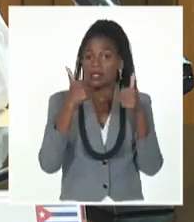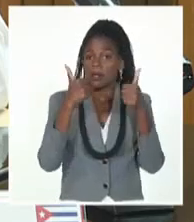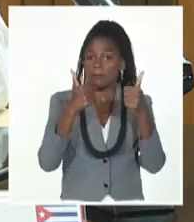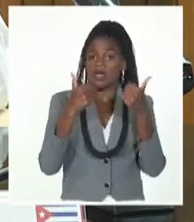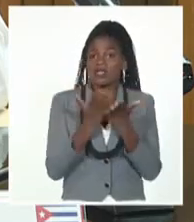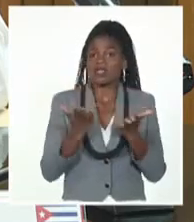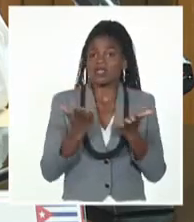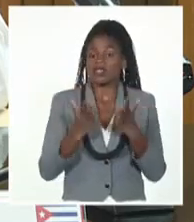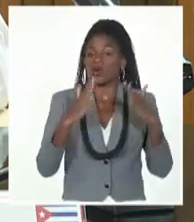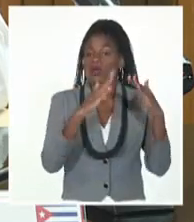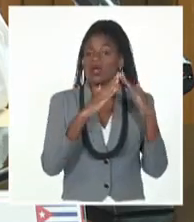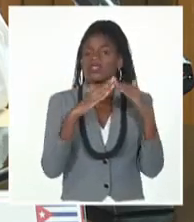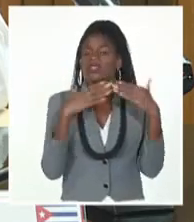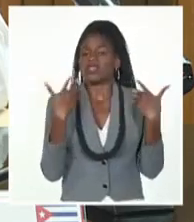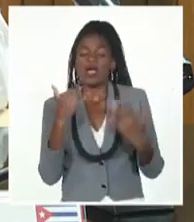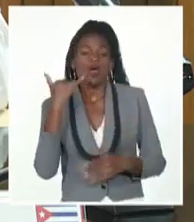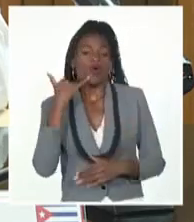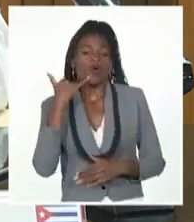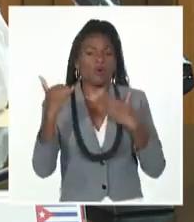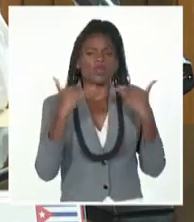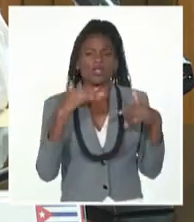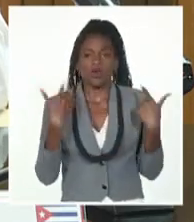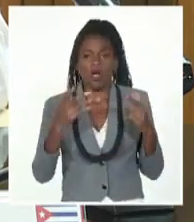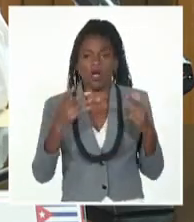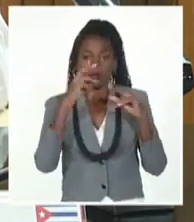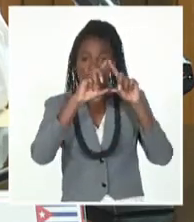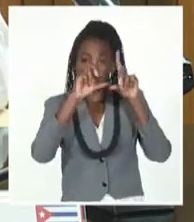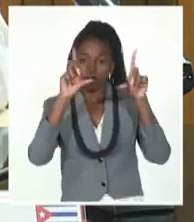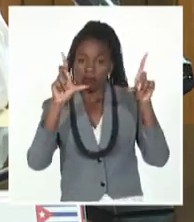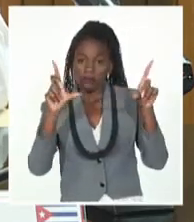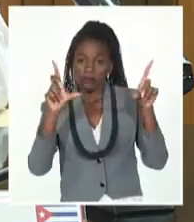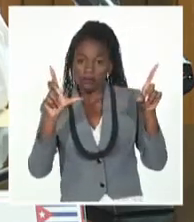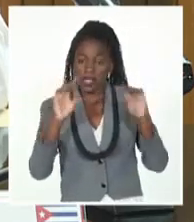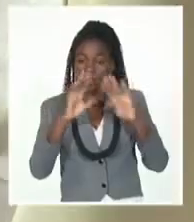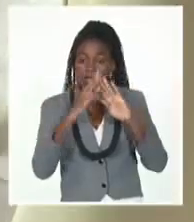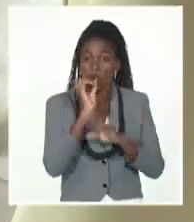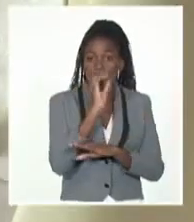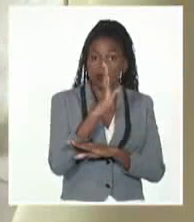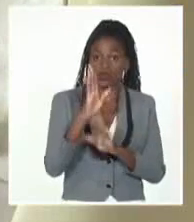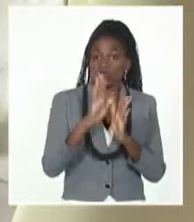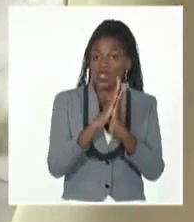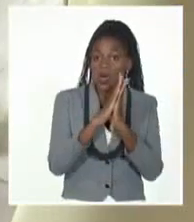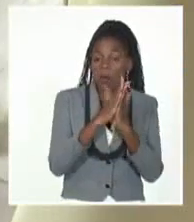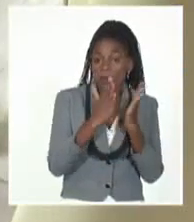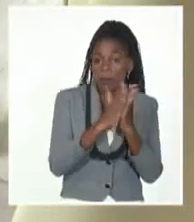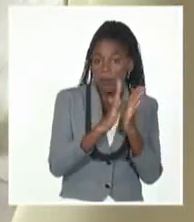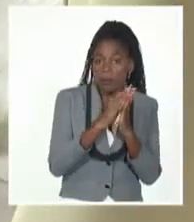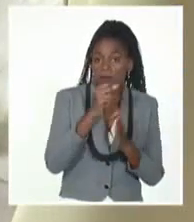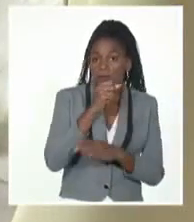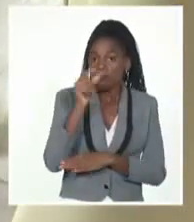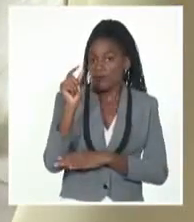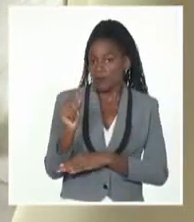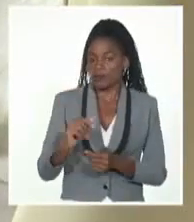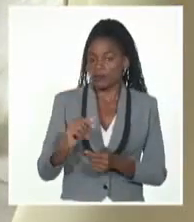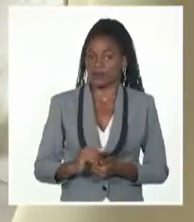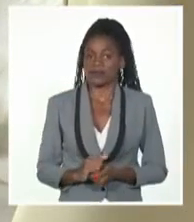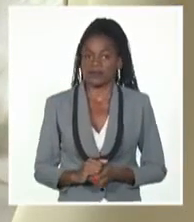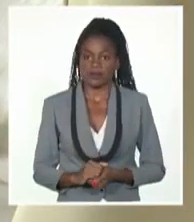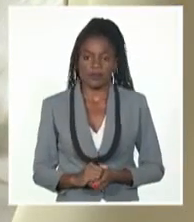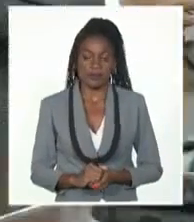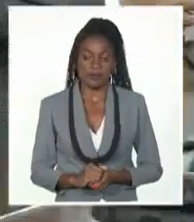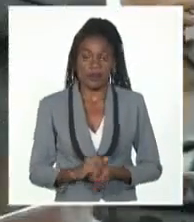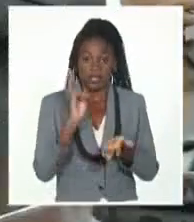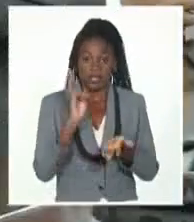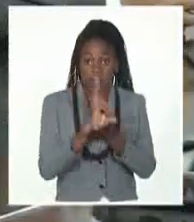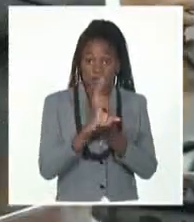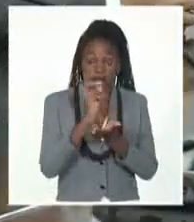de la comunicación en nuestro país y en la organización de todos los periodistas. La visita del editor jefe del diario Nhan Dan forma